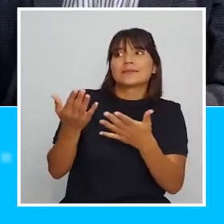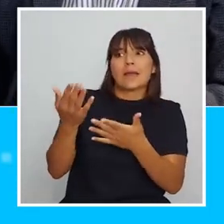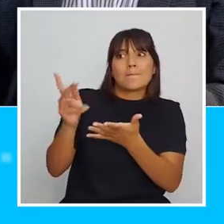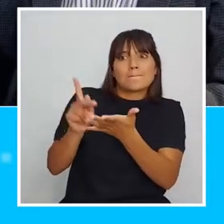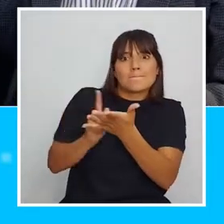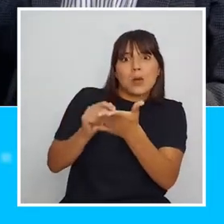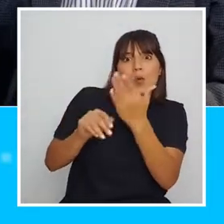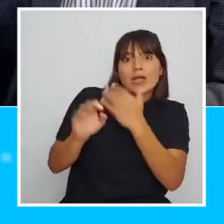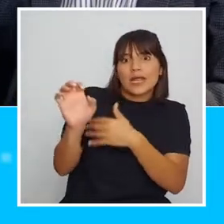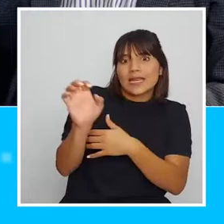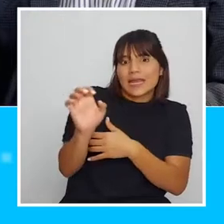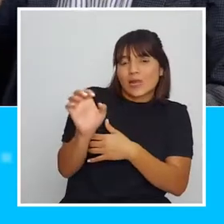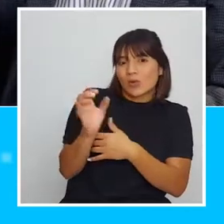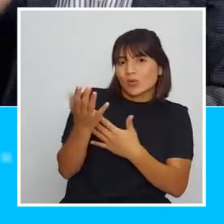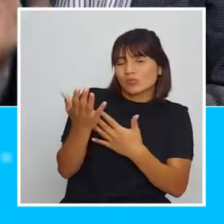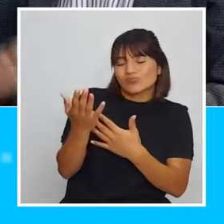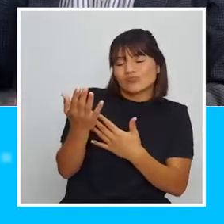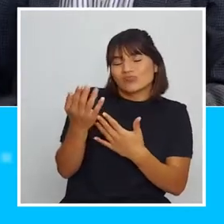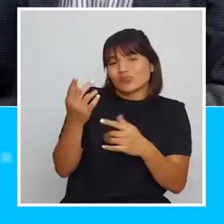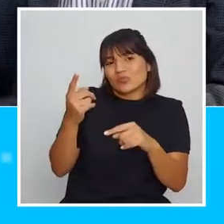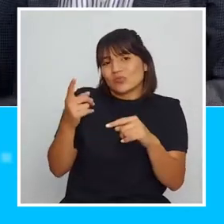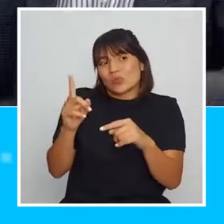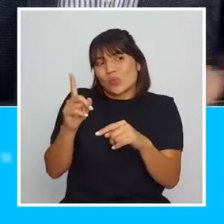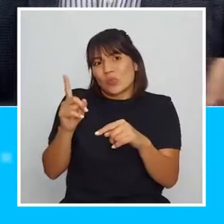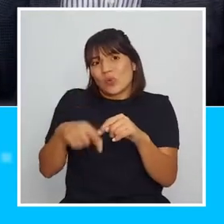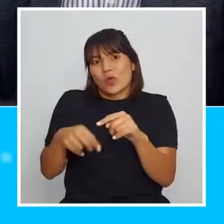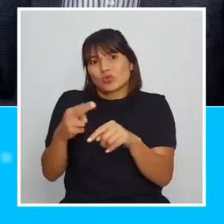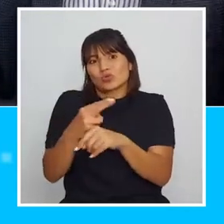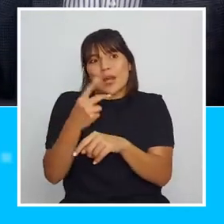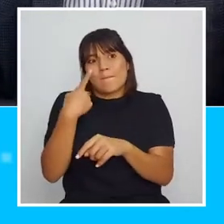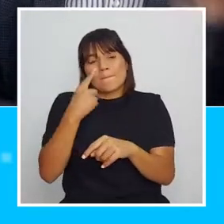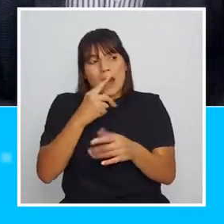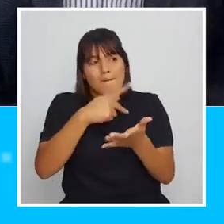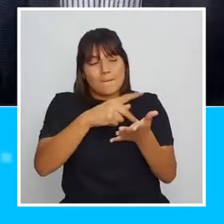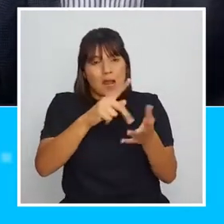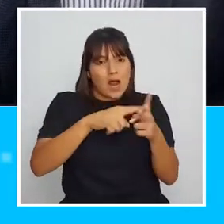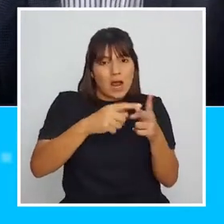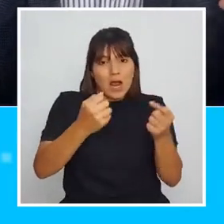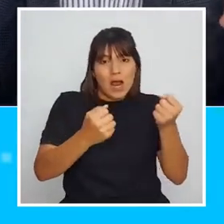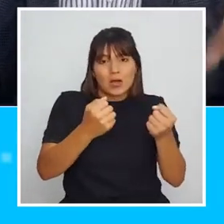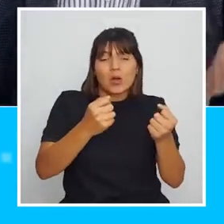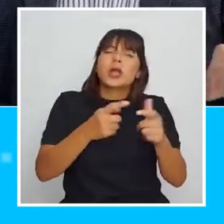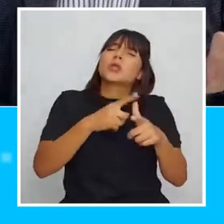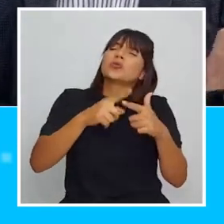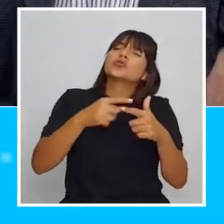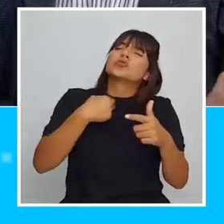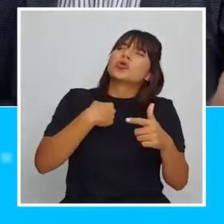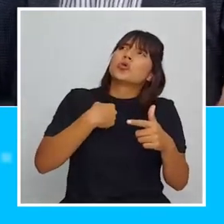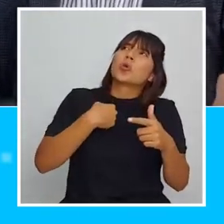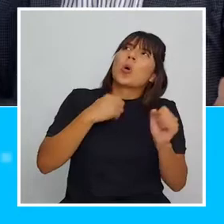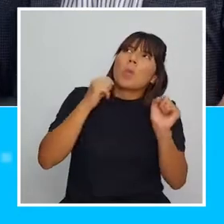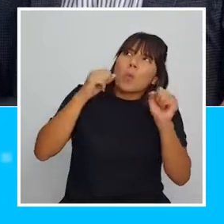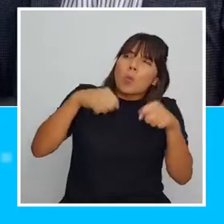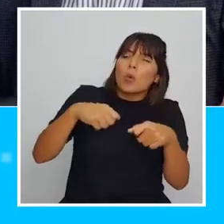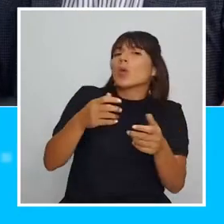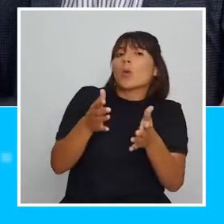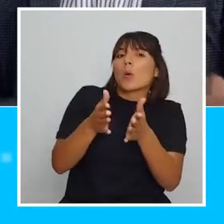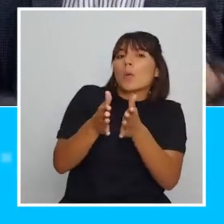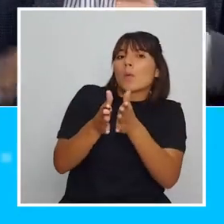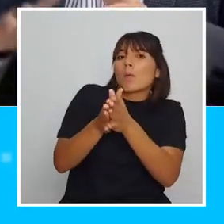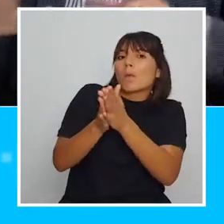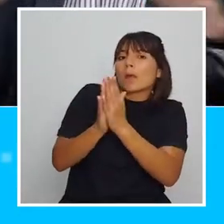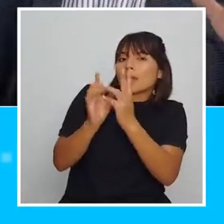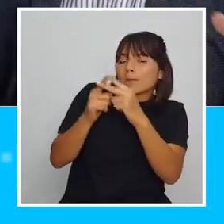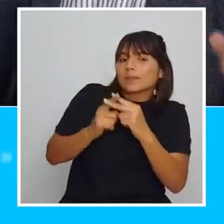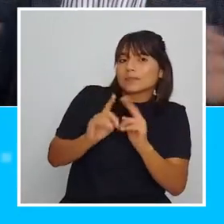¿Puedo financiarlo con deuda? Puede ser que sí. En realidad puede ser que yo reviso mis números y no estoy endeudado.